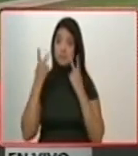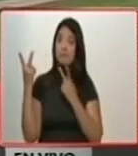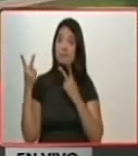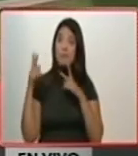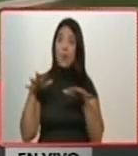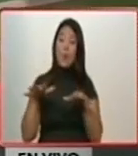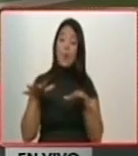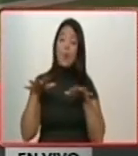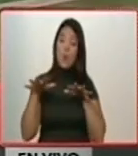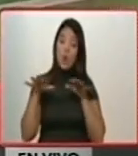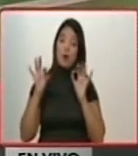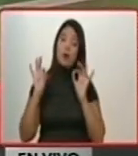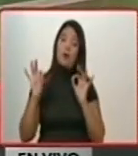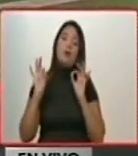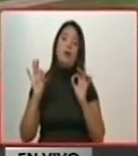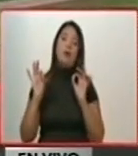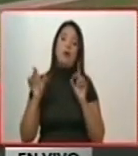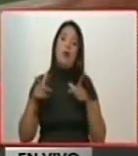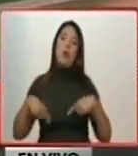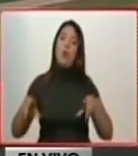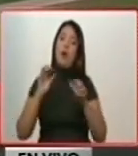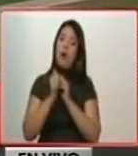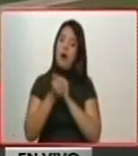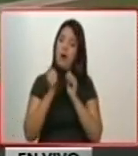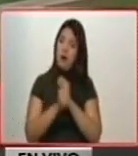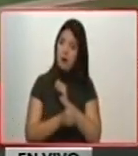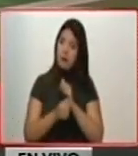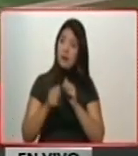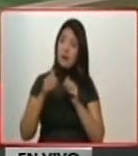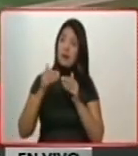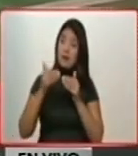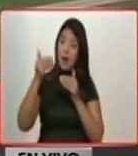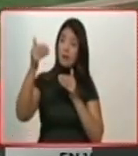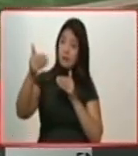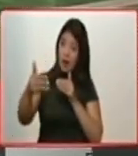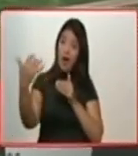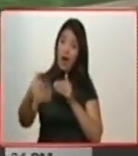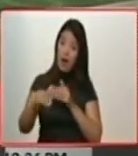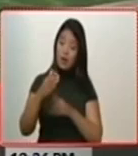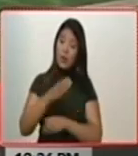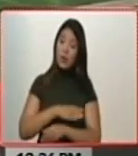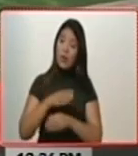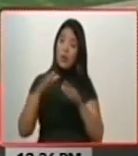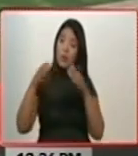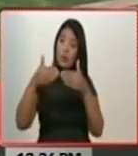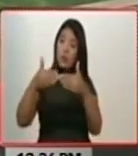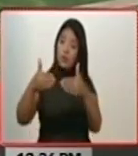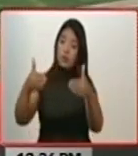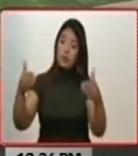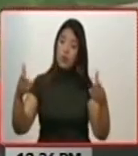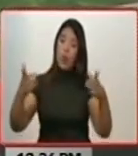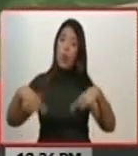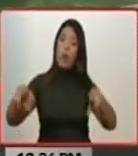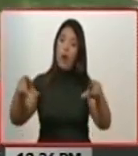estadio, y atrás va a haber un consejo, perdón, va a haber una